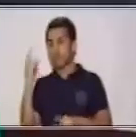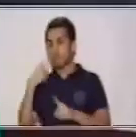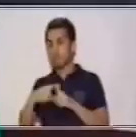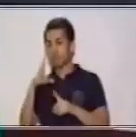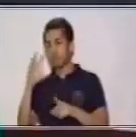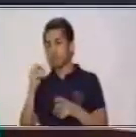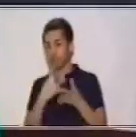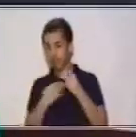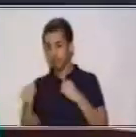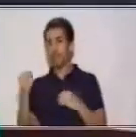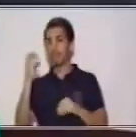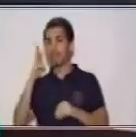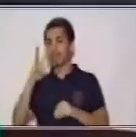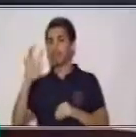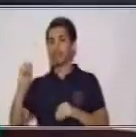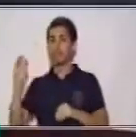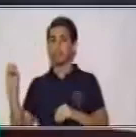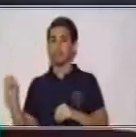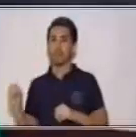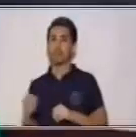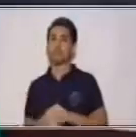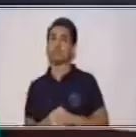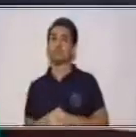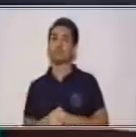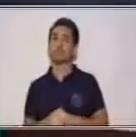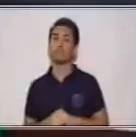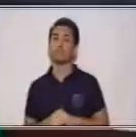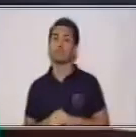y esto nos va a dar 300,